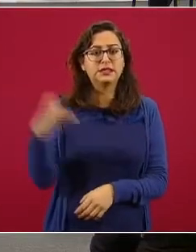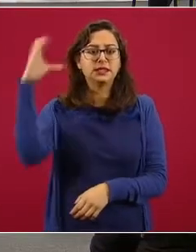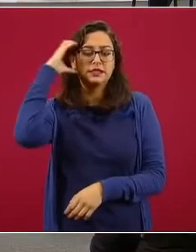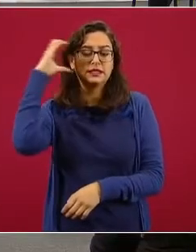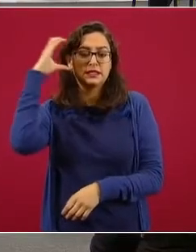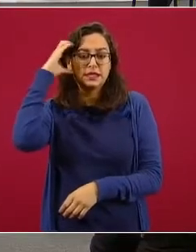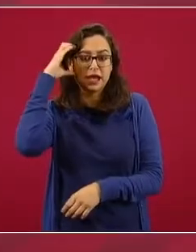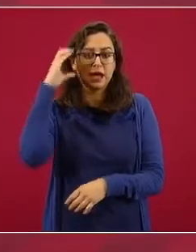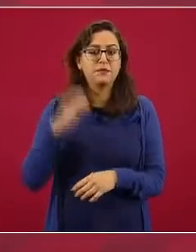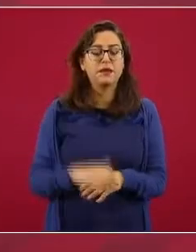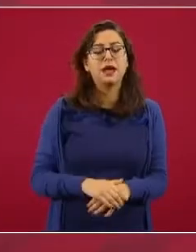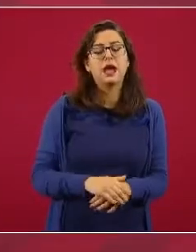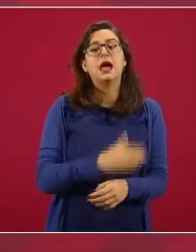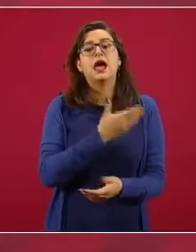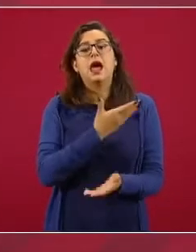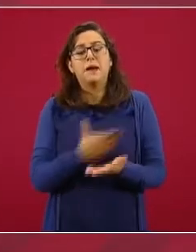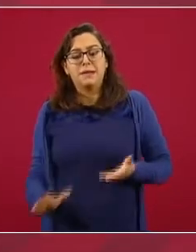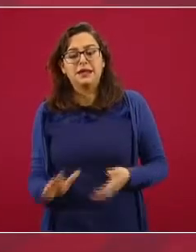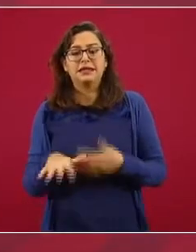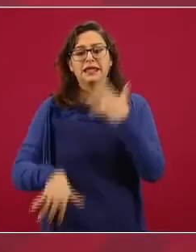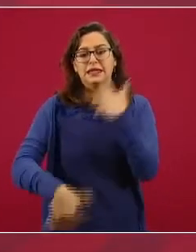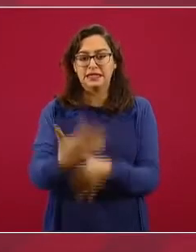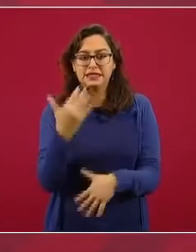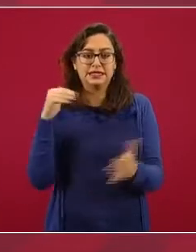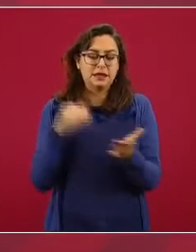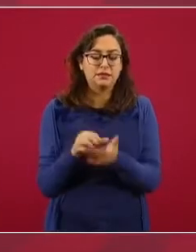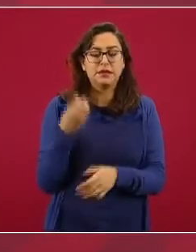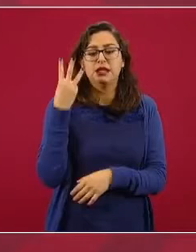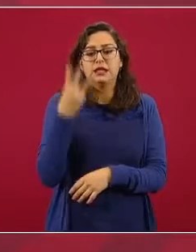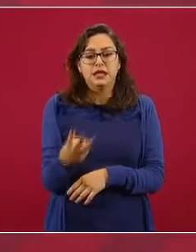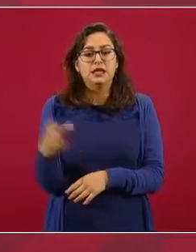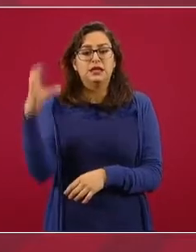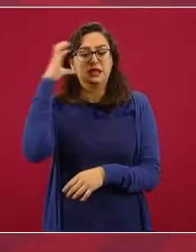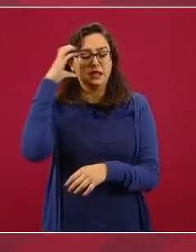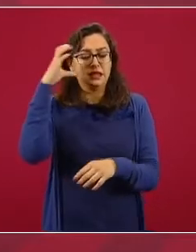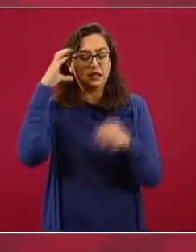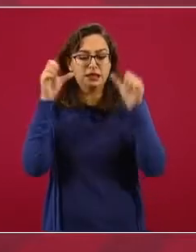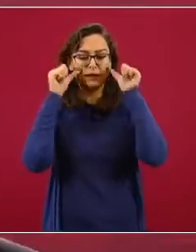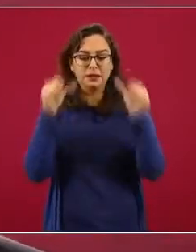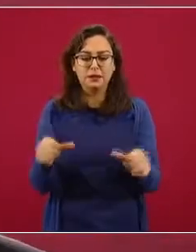además 15.003 camas de atención de medicina crítica.